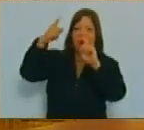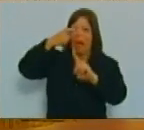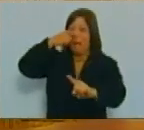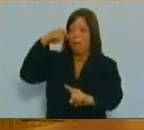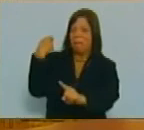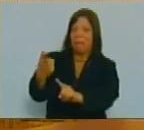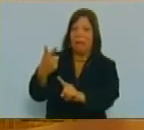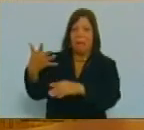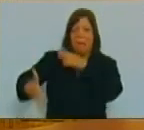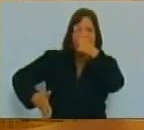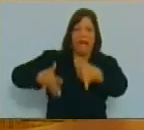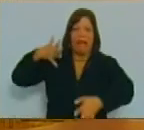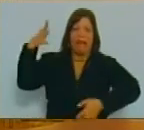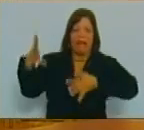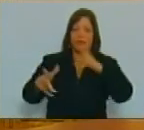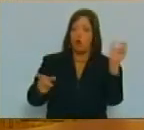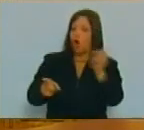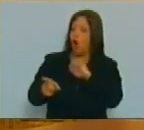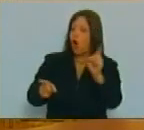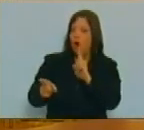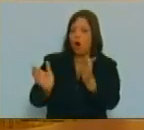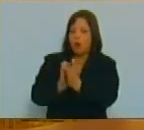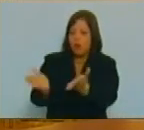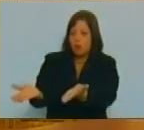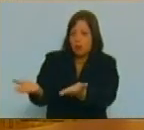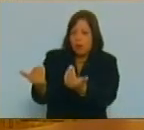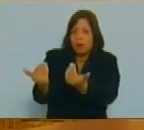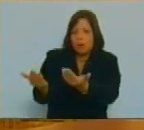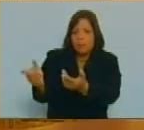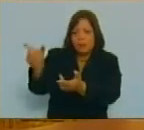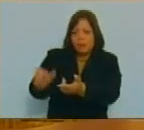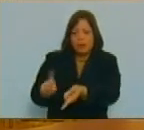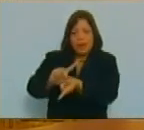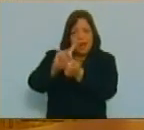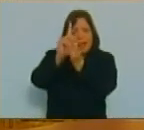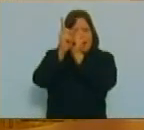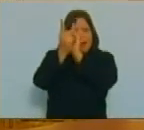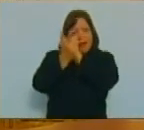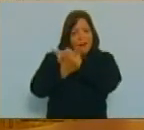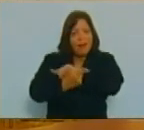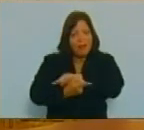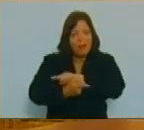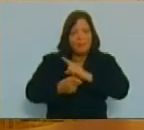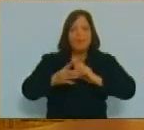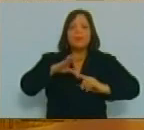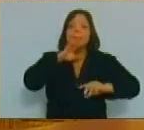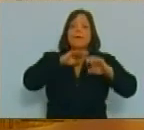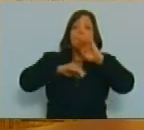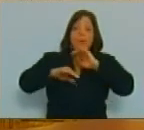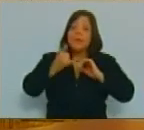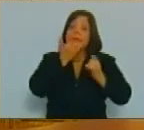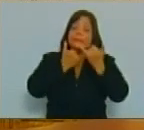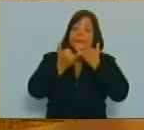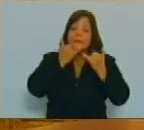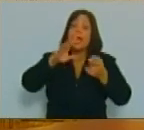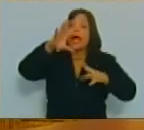ni señalado siempre como un una persona que comete un delito